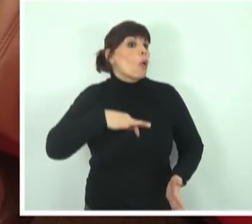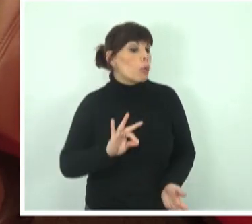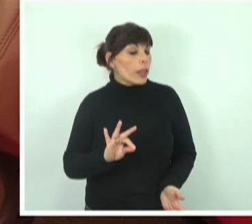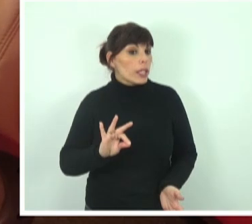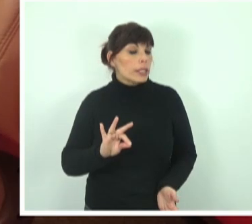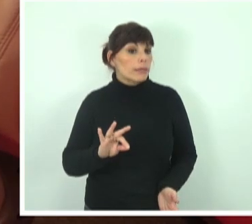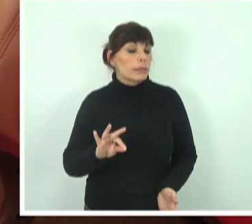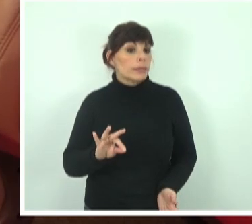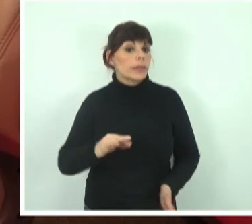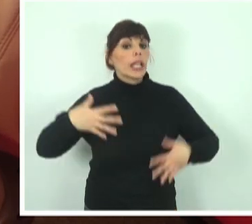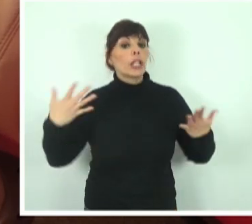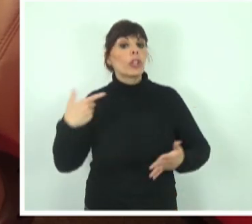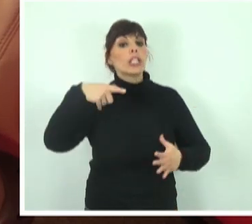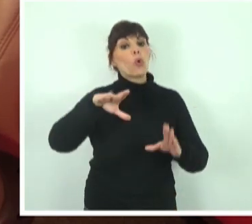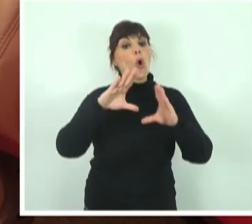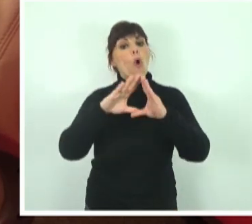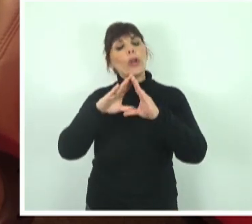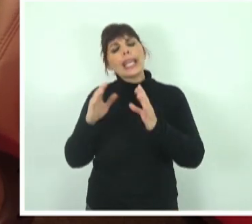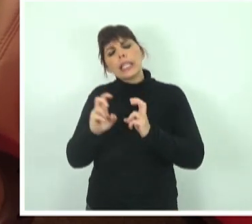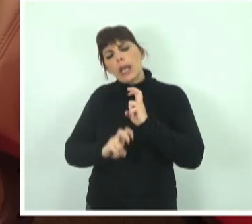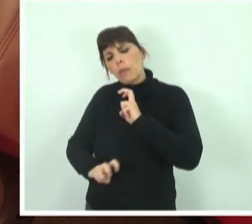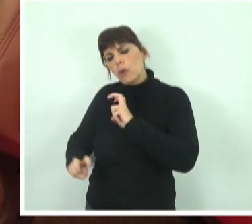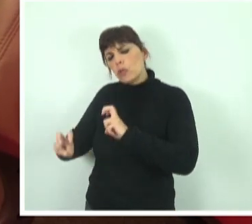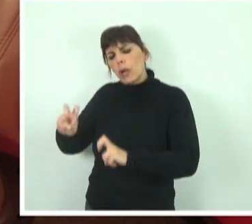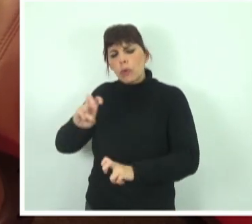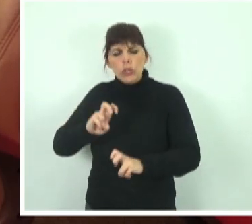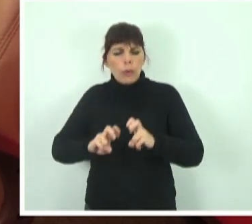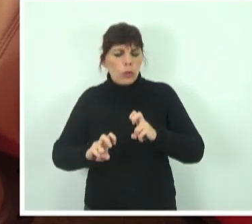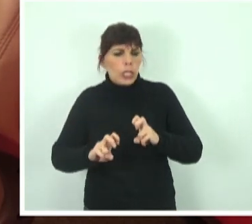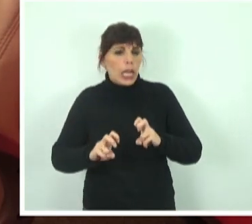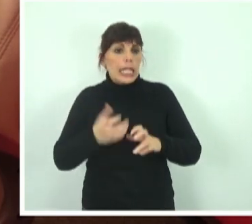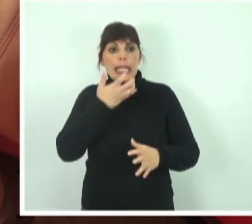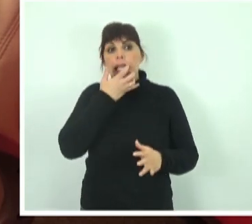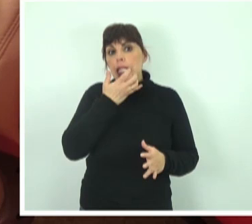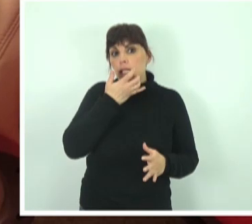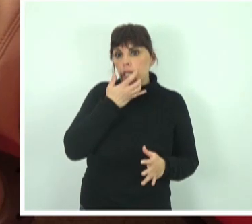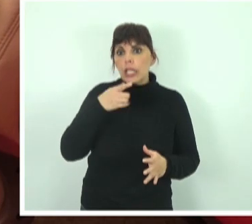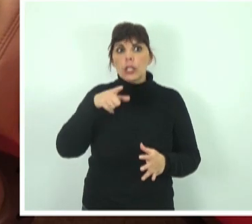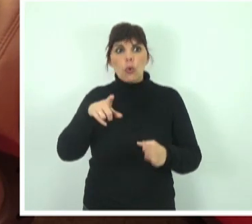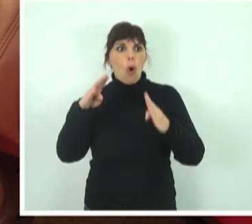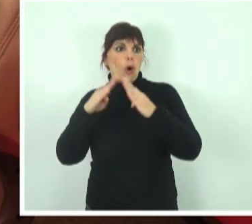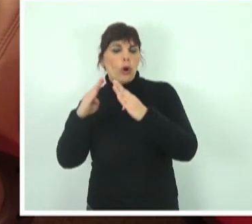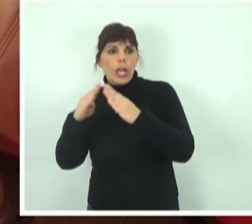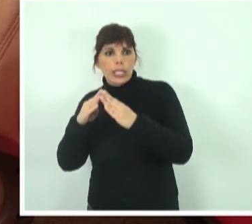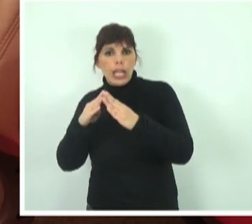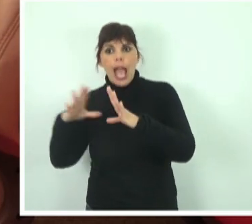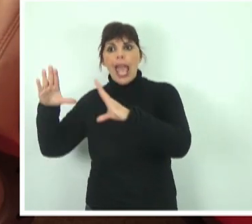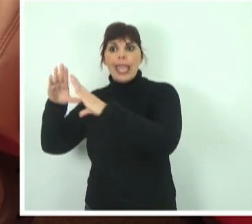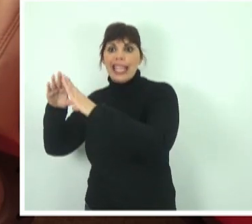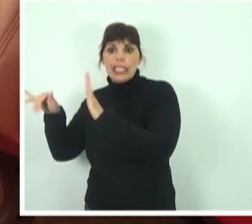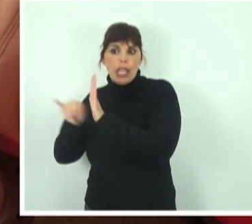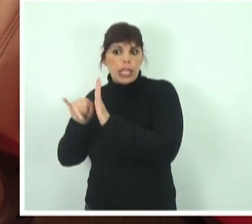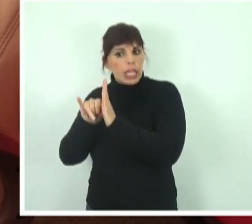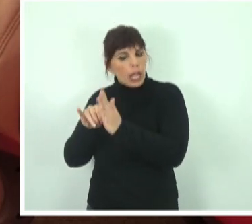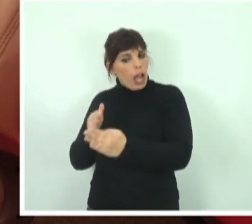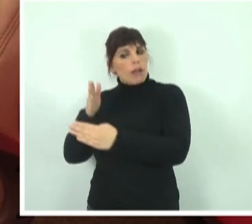Si tienes la posibilidad, busca una iglesia. La iglesia cerca de tu casa, cerca de tu alcance. Yo sé que